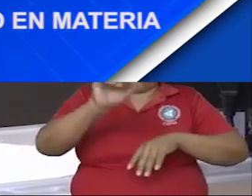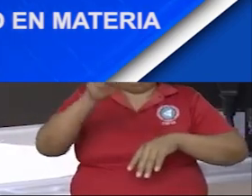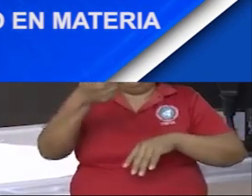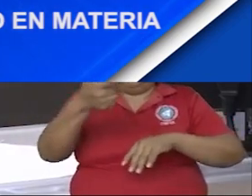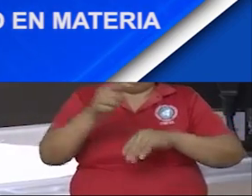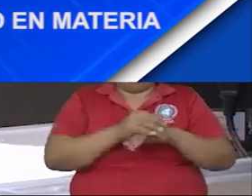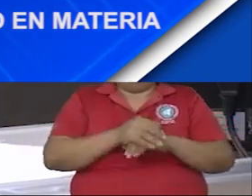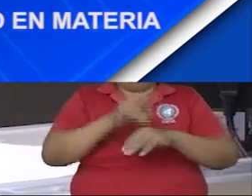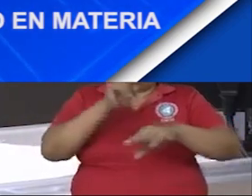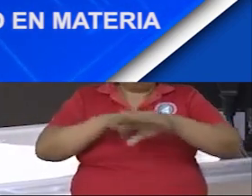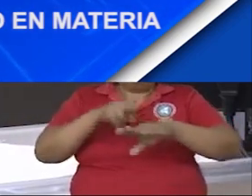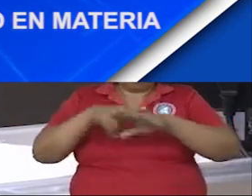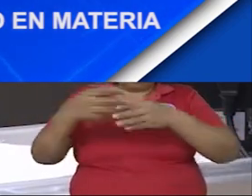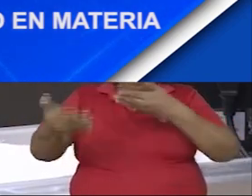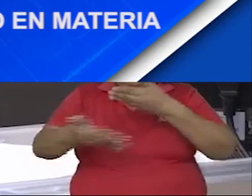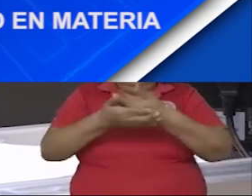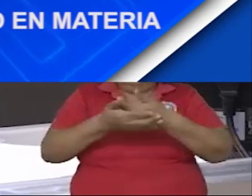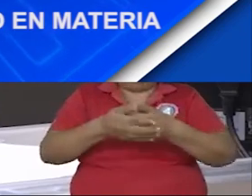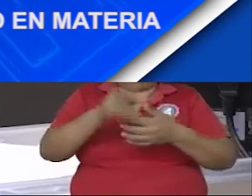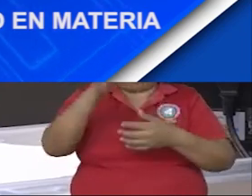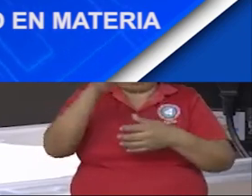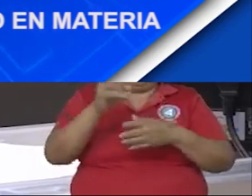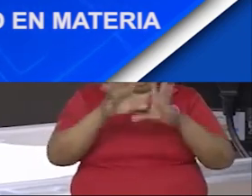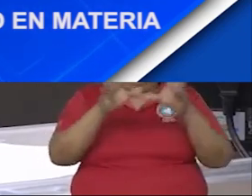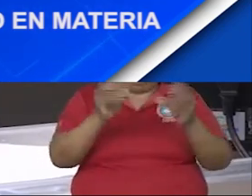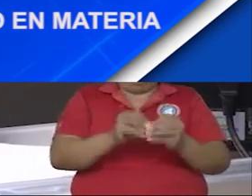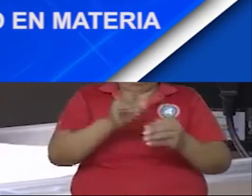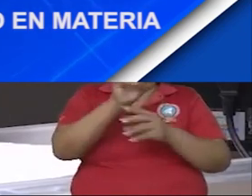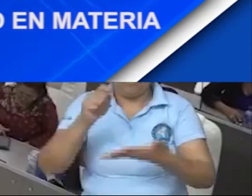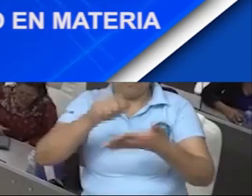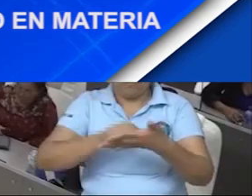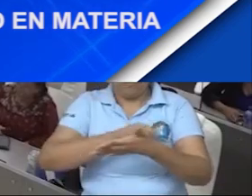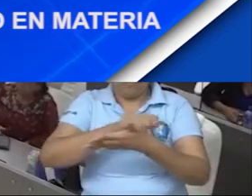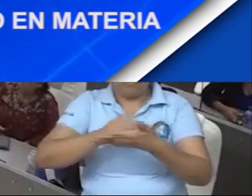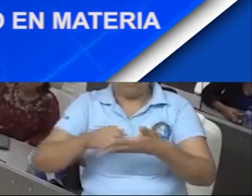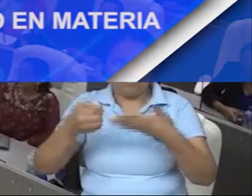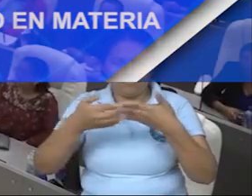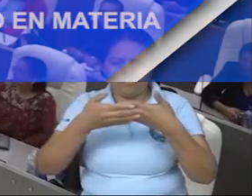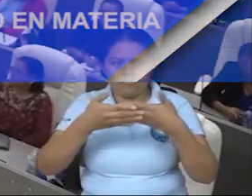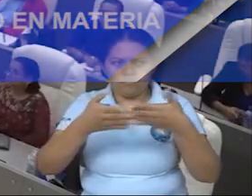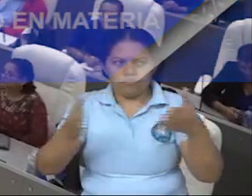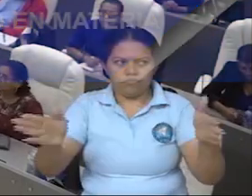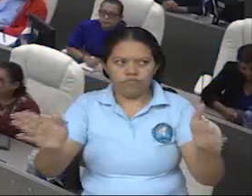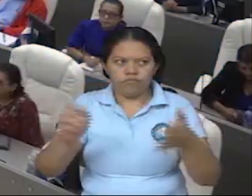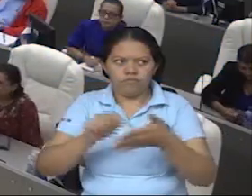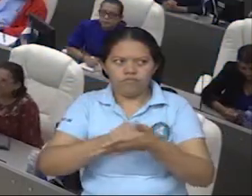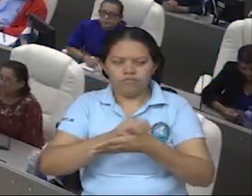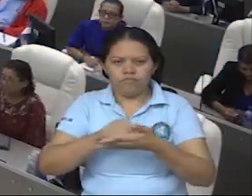157, normas consolidadas 20, para un total de 212. Noticias 12, Darlene Téllez.